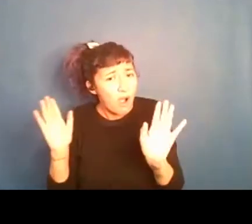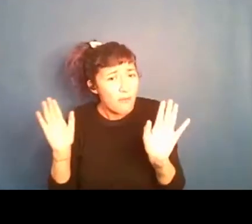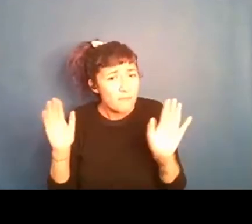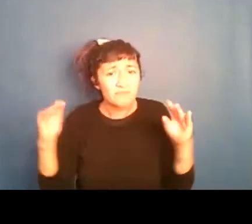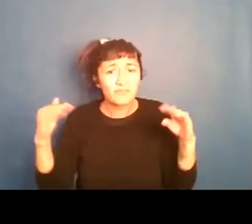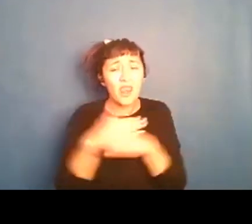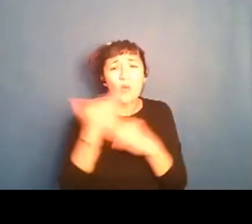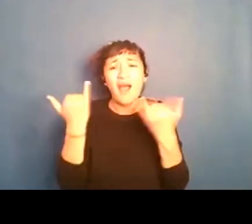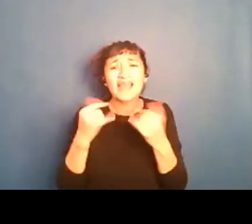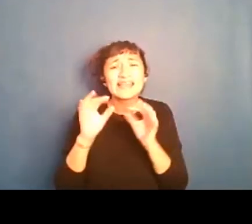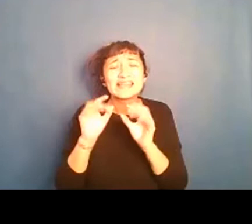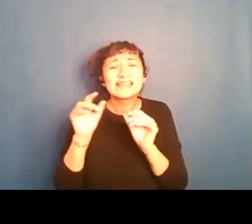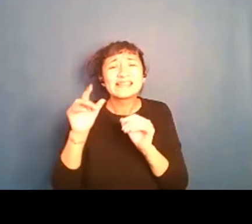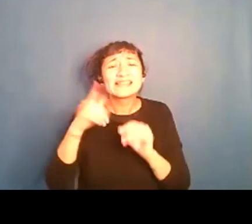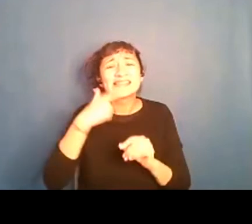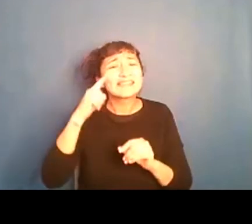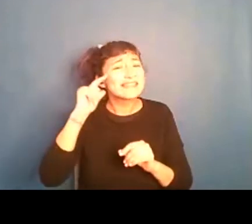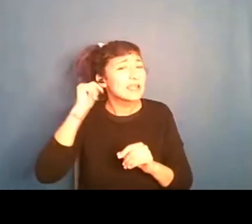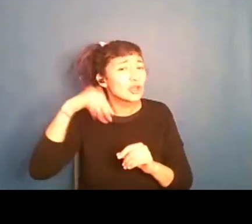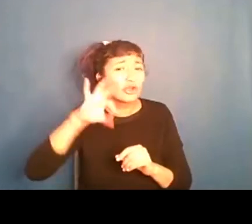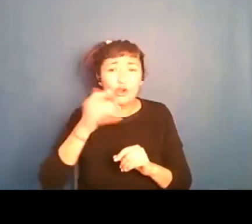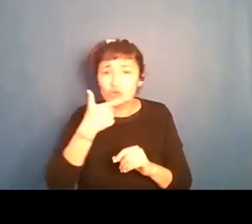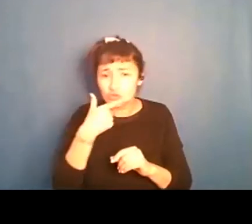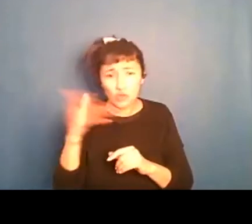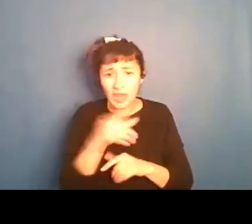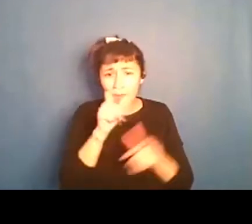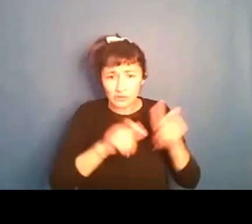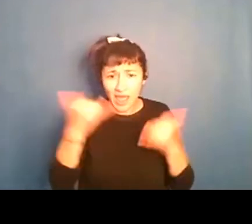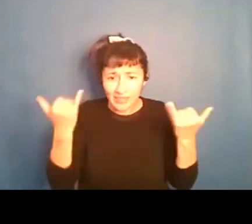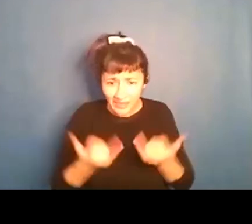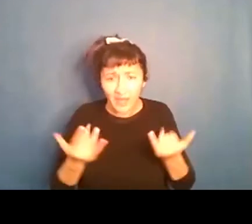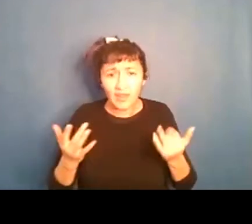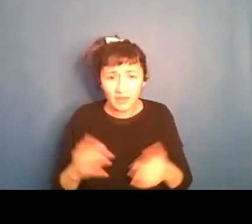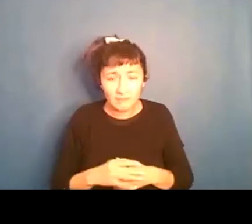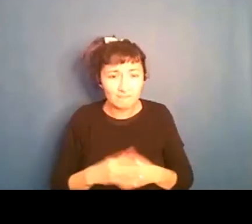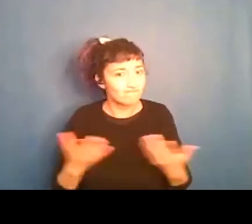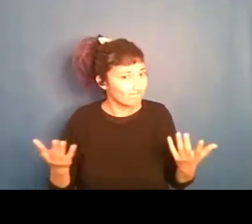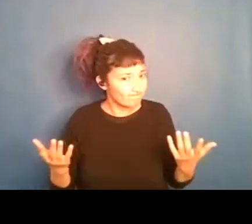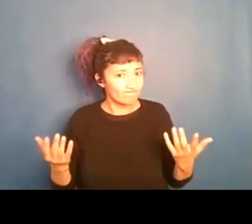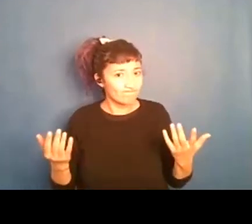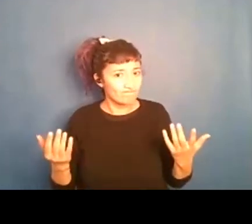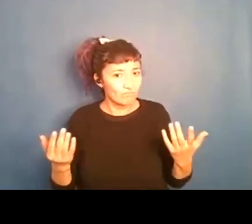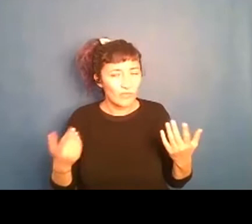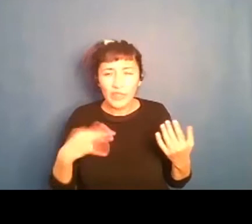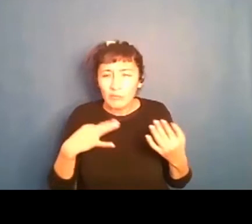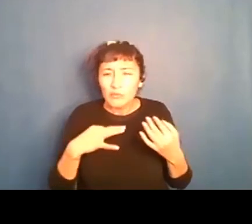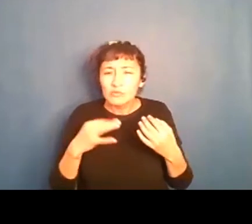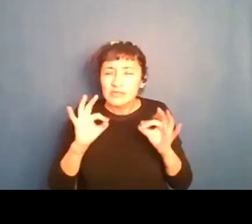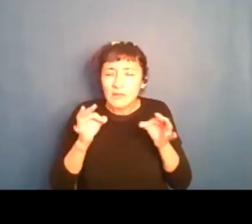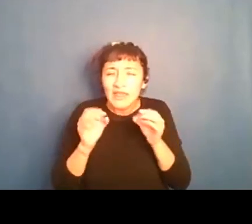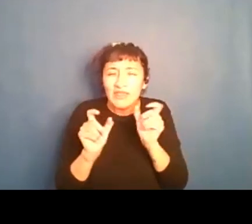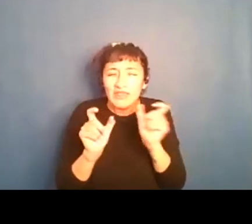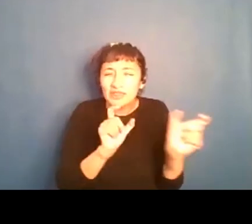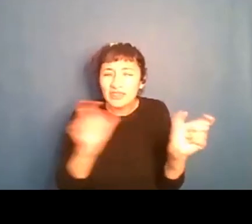por excelencia que tenemos las personas. ¿Sí? Sí. Entonces, hay que saber la gran diferencia que tiene